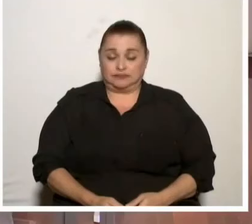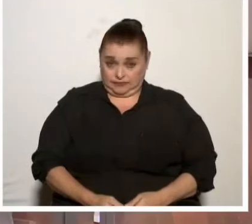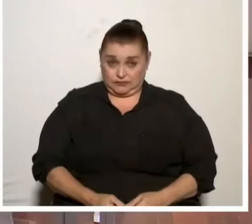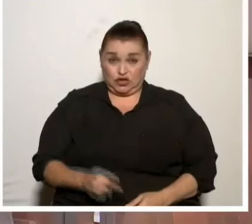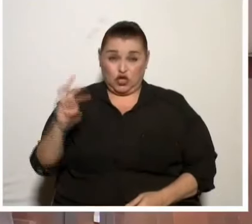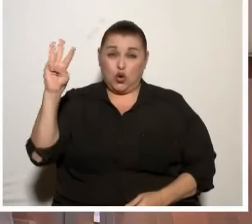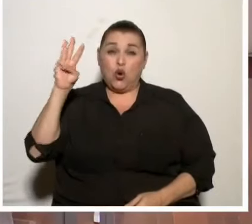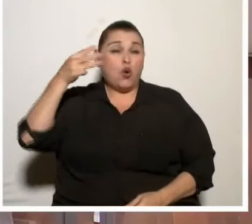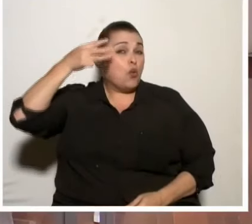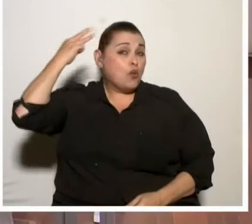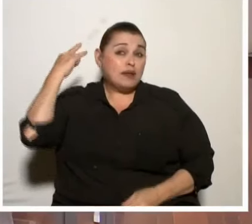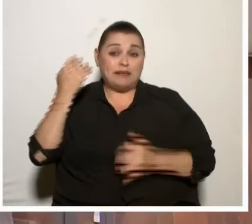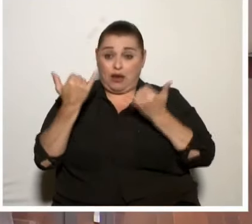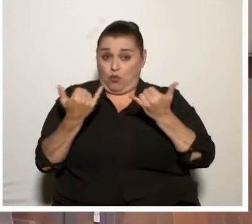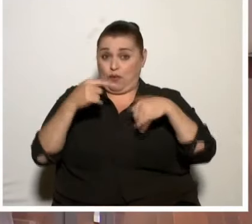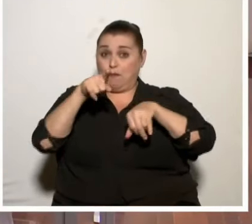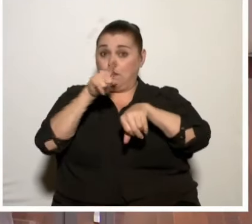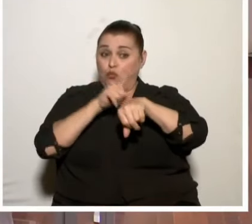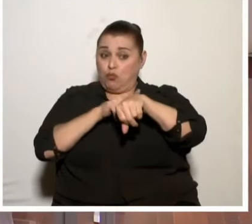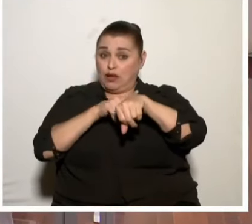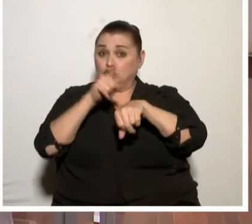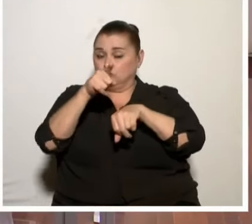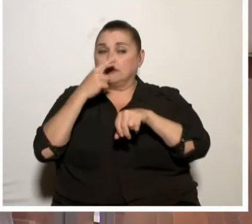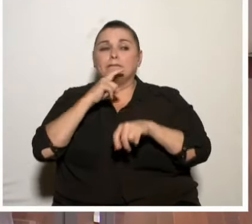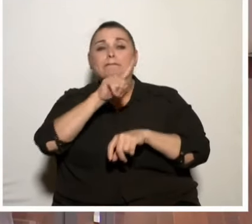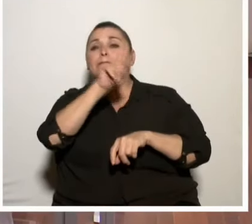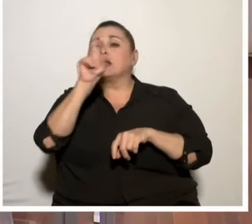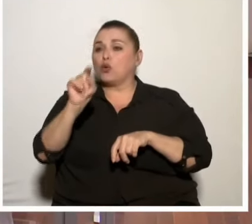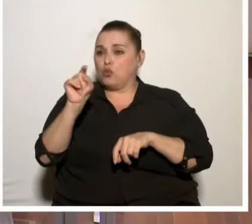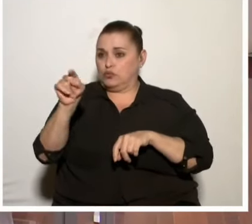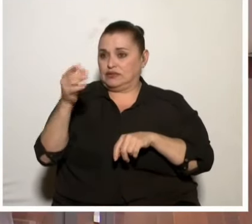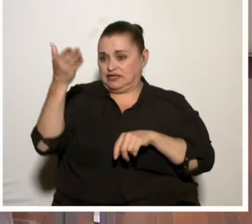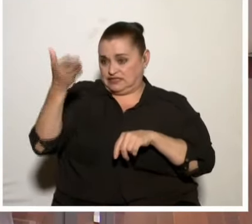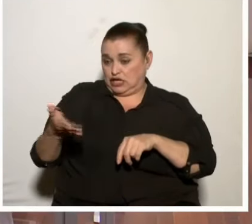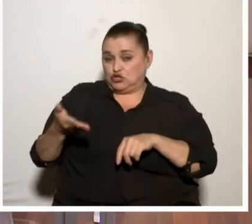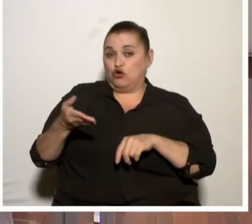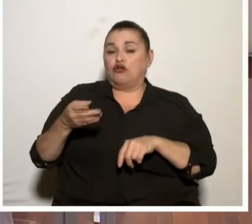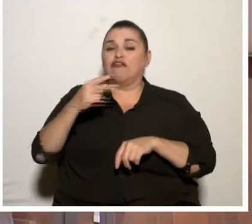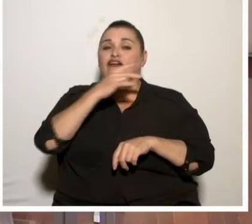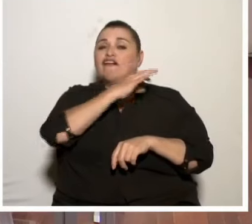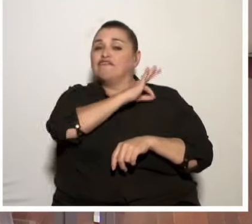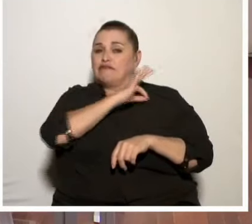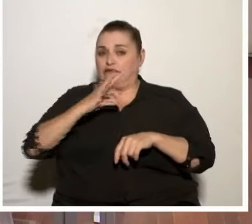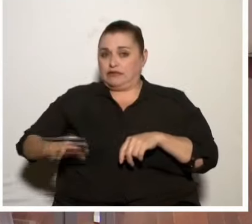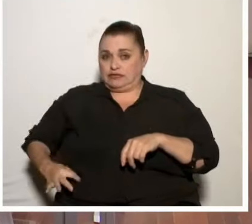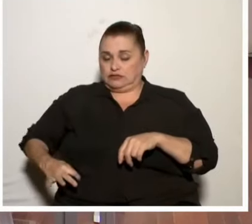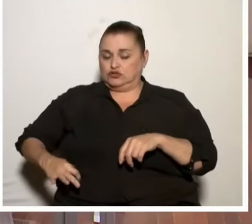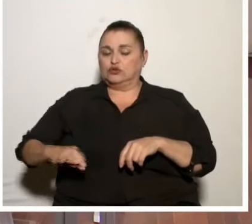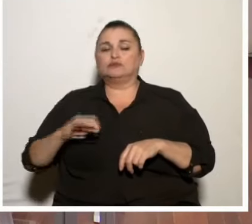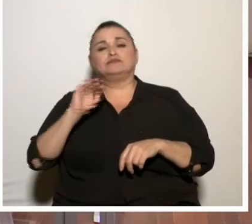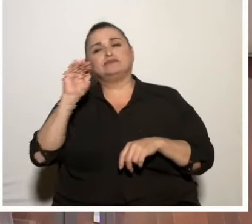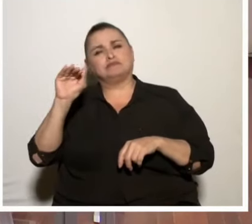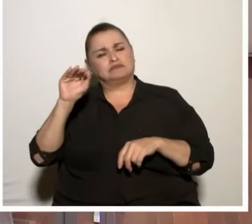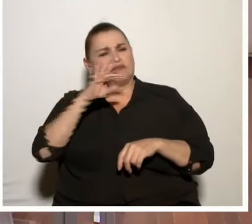Don Welmer, es el momento ahora para que usted dirija su pregunta al señor Fabricio Alvarado. Don